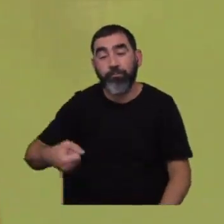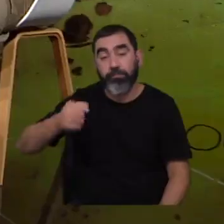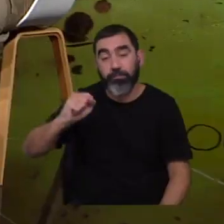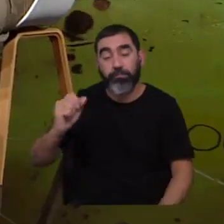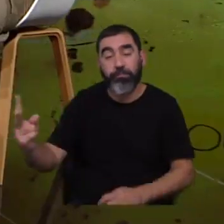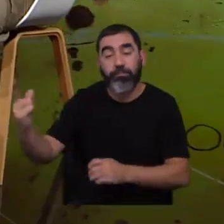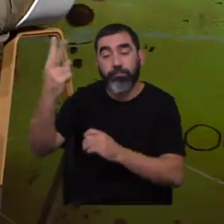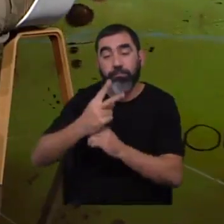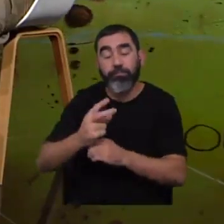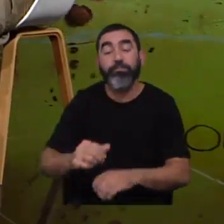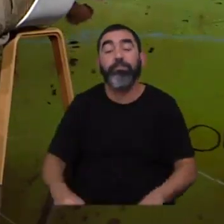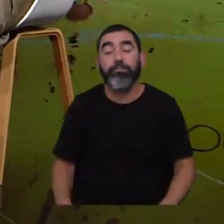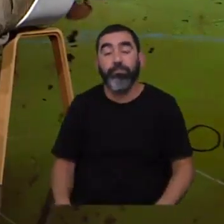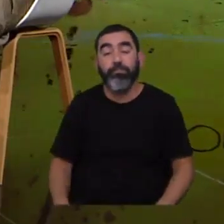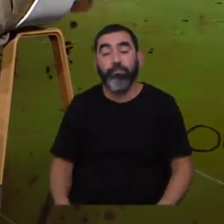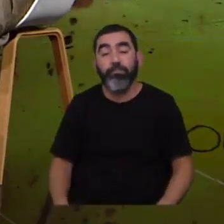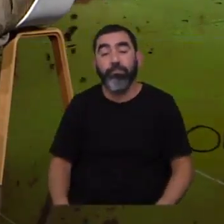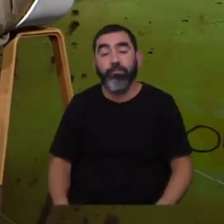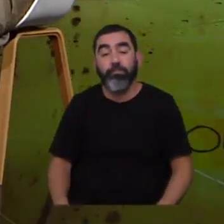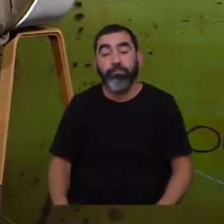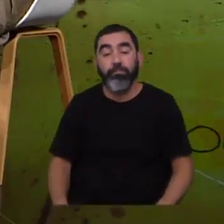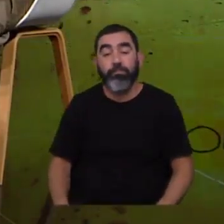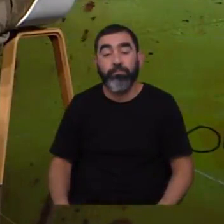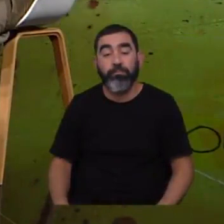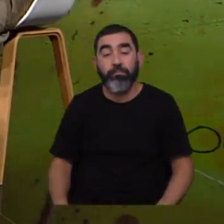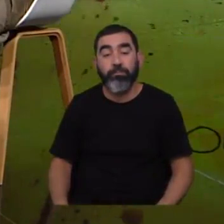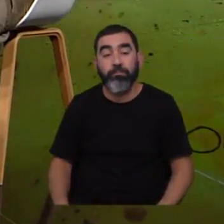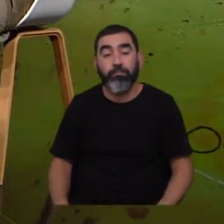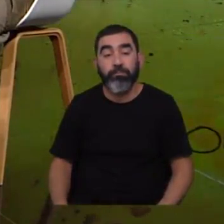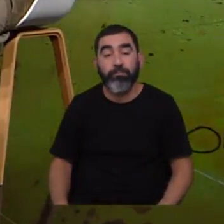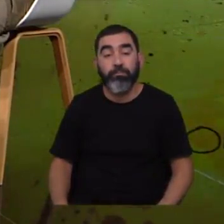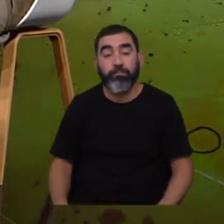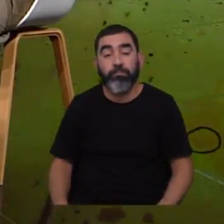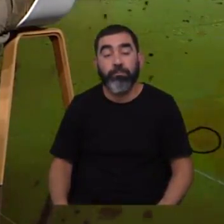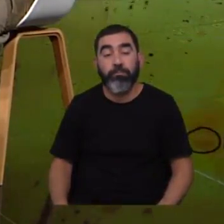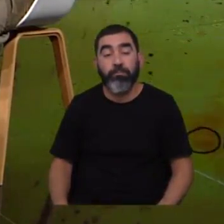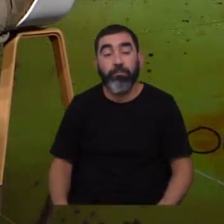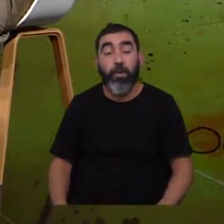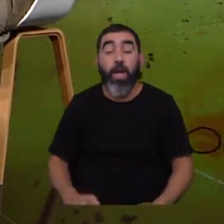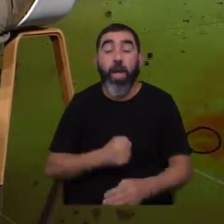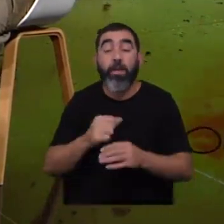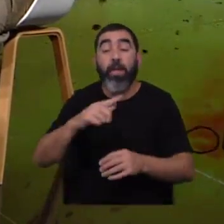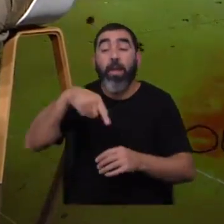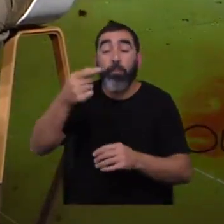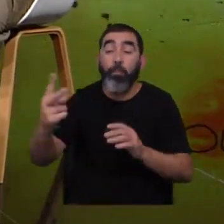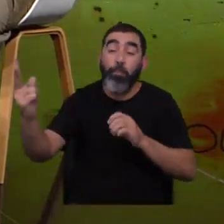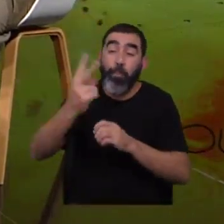nos visitan en Sobre Ciencia. Bueno, muchas gracias. Gracias por acompañarnos. Y bueno, hasta la próxima, como dijiste, por el tercer plato de sopa.